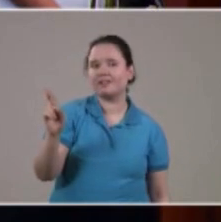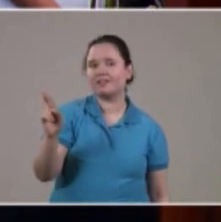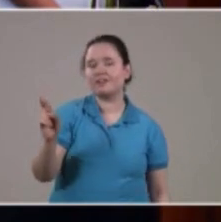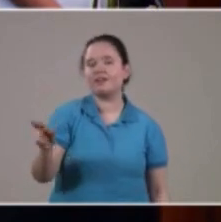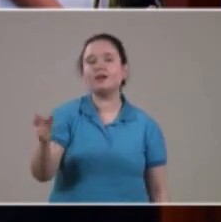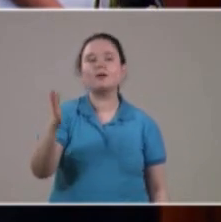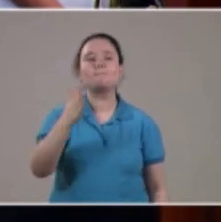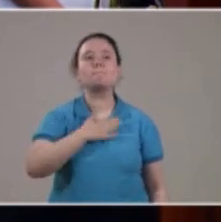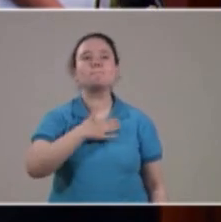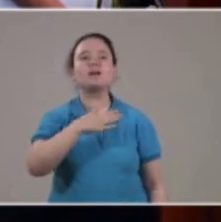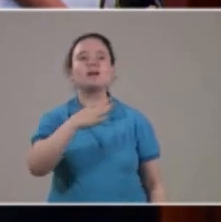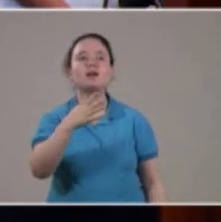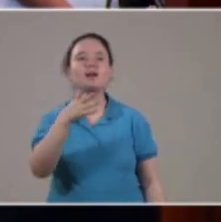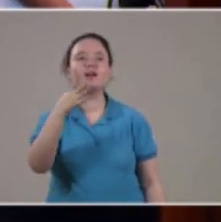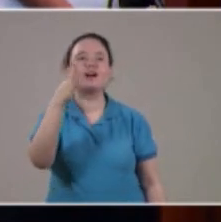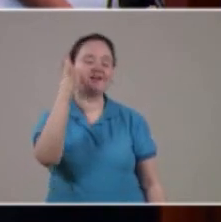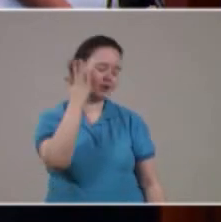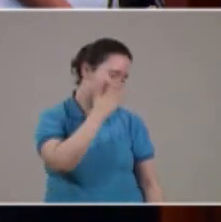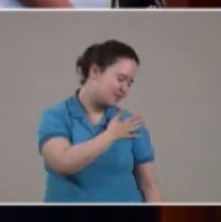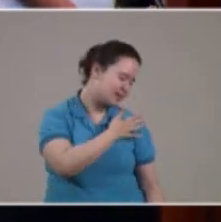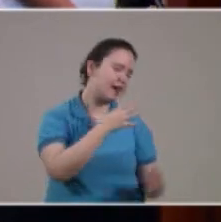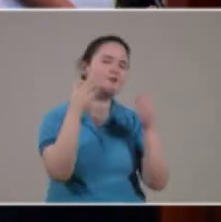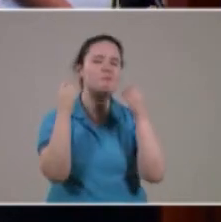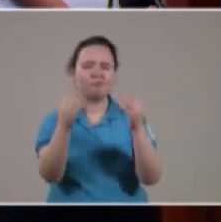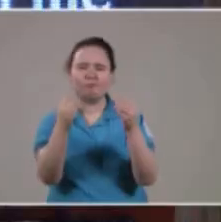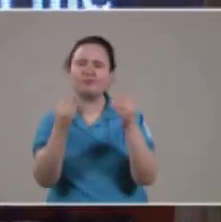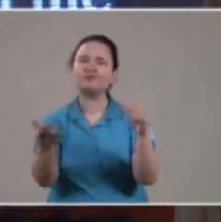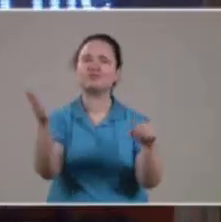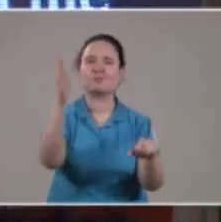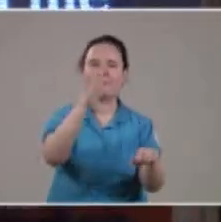me humillaré todavía más.